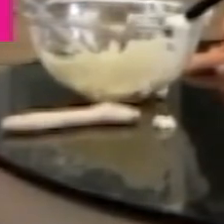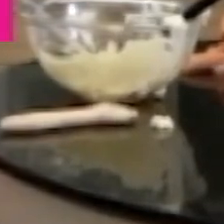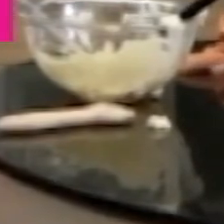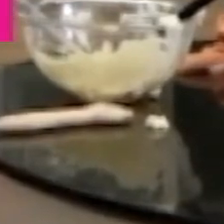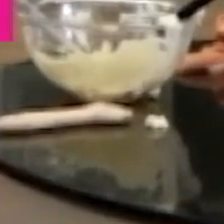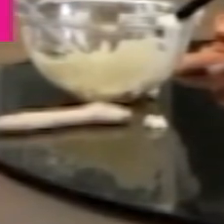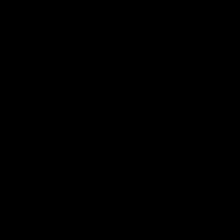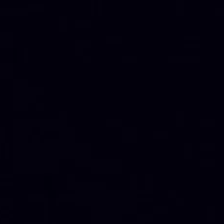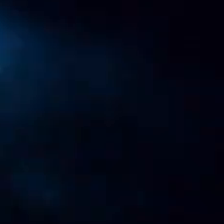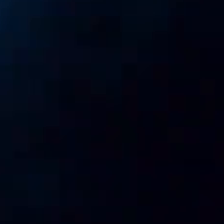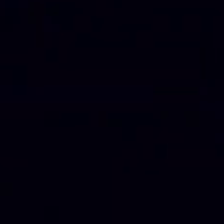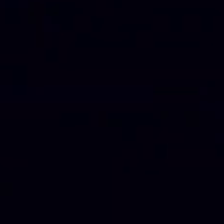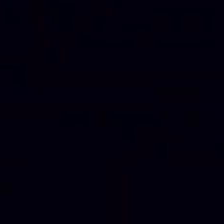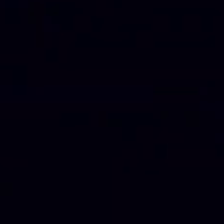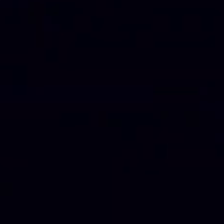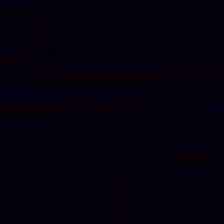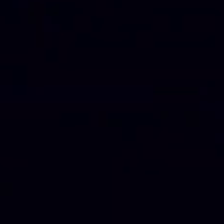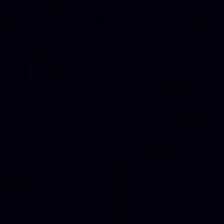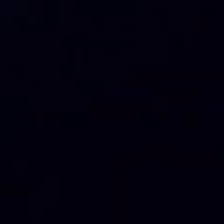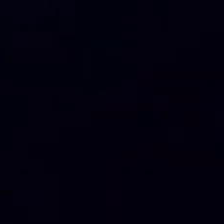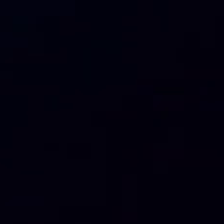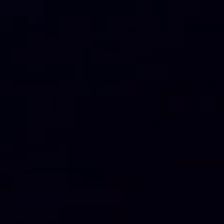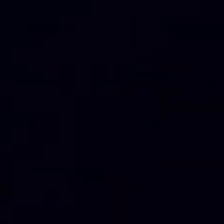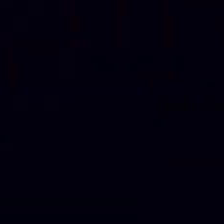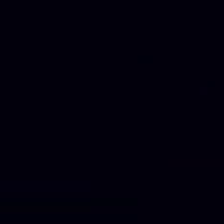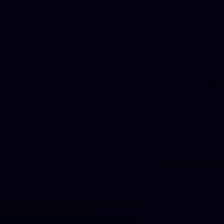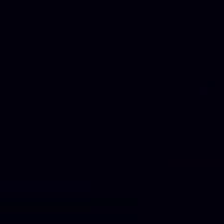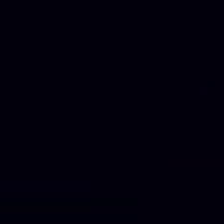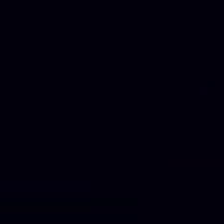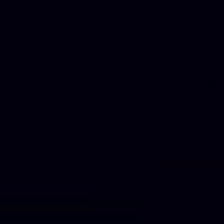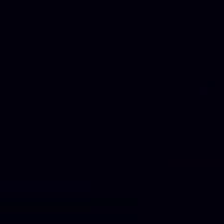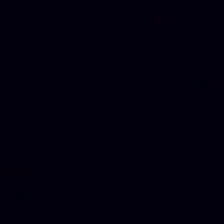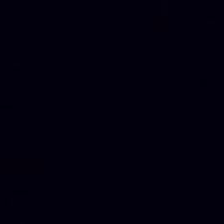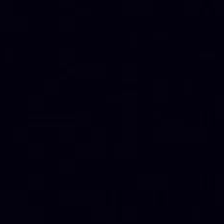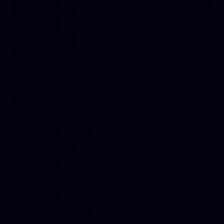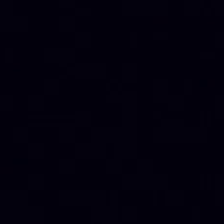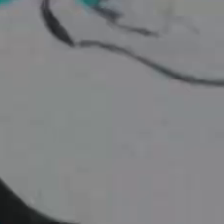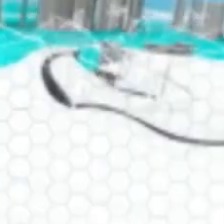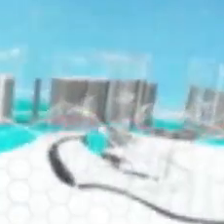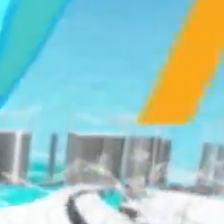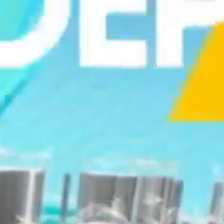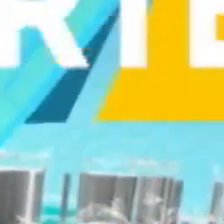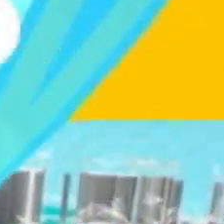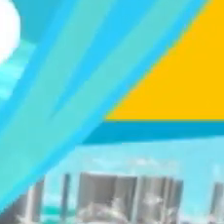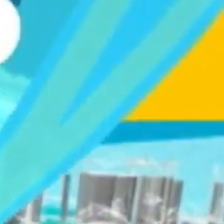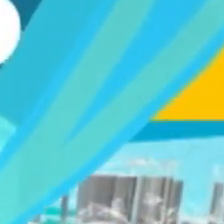tarde. Solo por 13, Costa Rica Televisión.